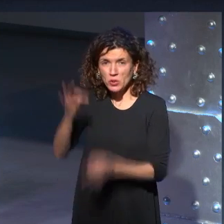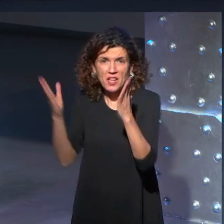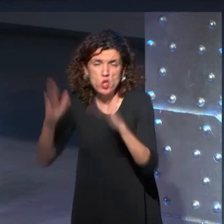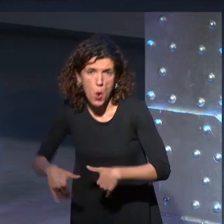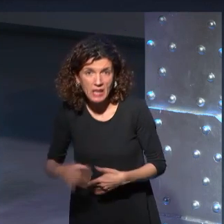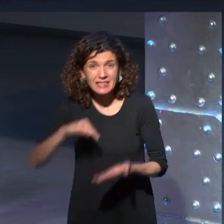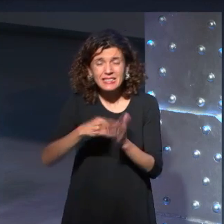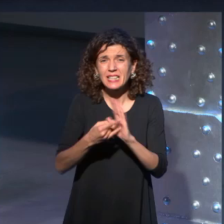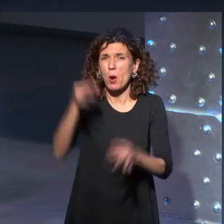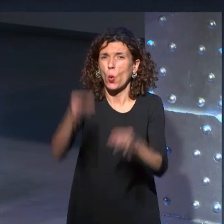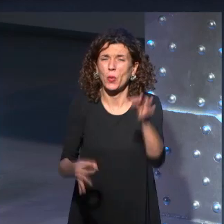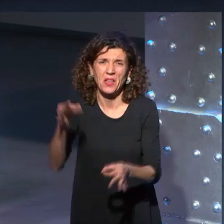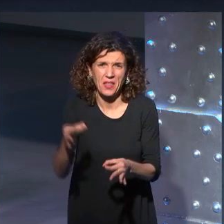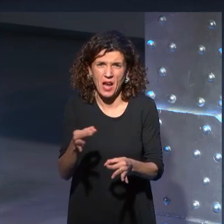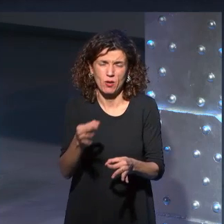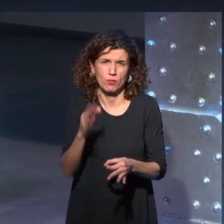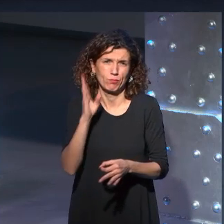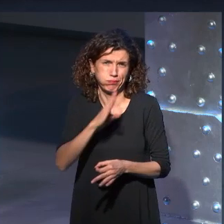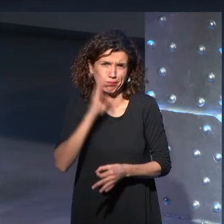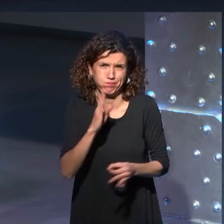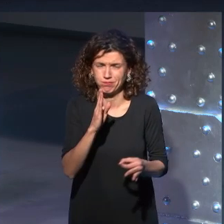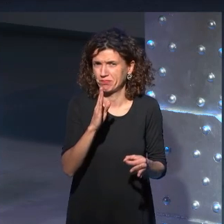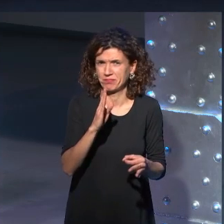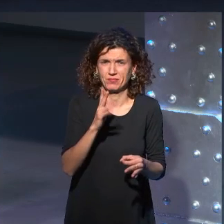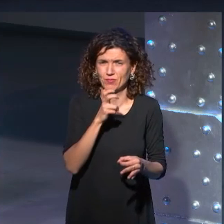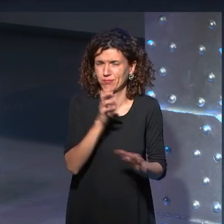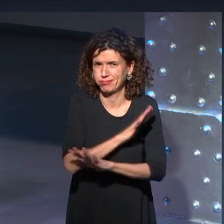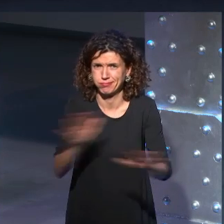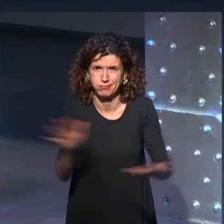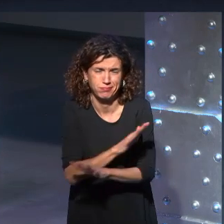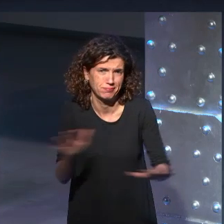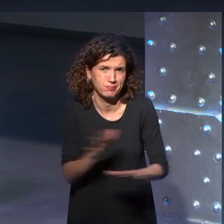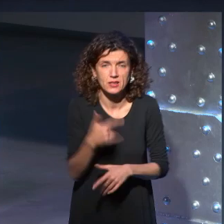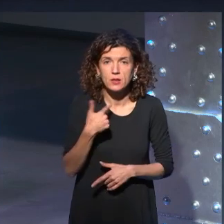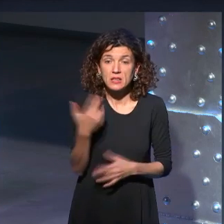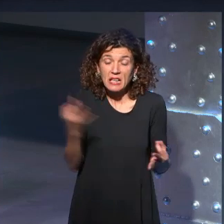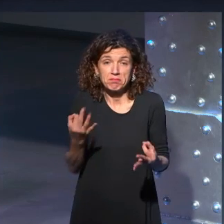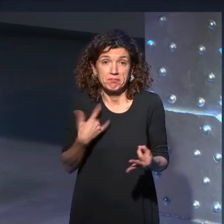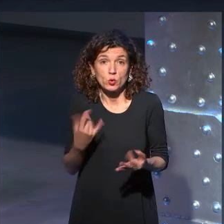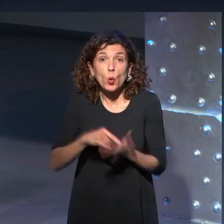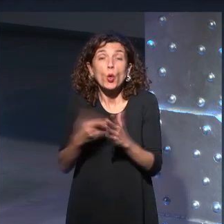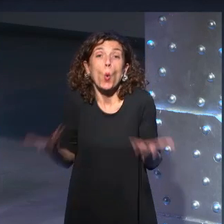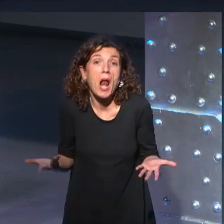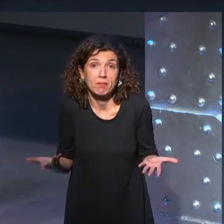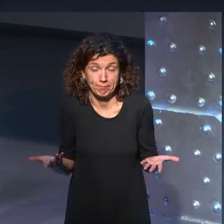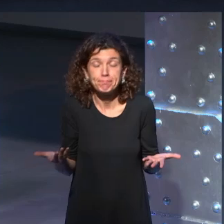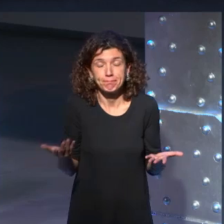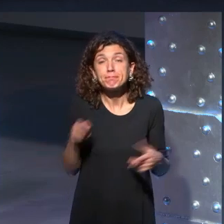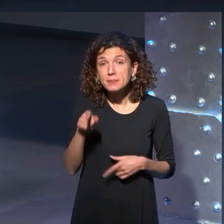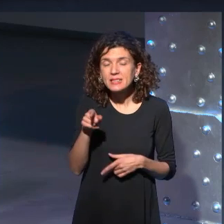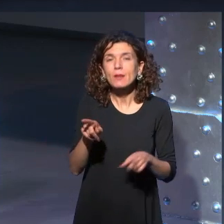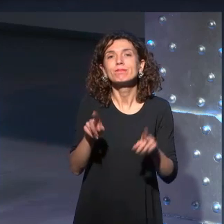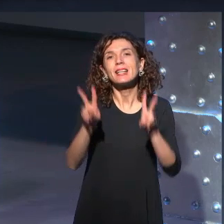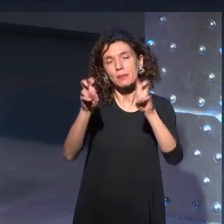un sistema judicial putrefacto, nauseabundo, ¿qué queda? Entonces, esa es también